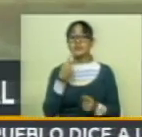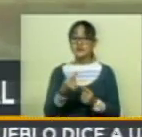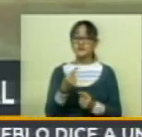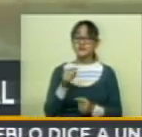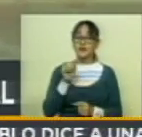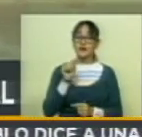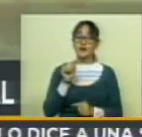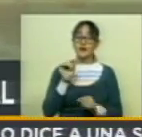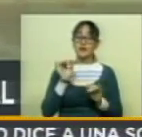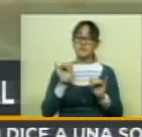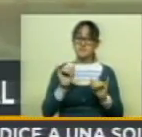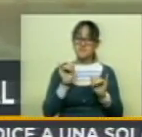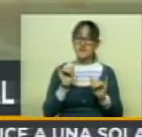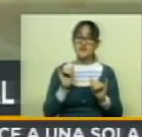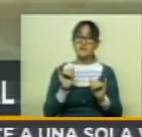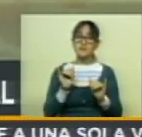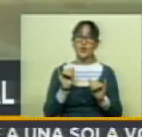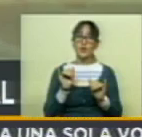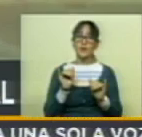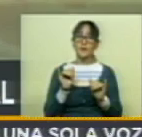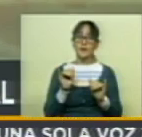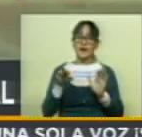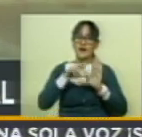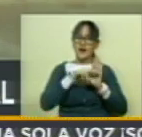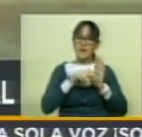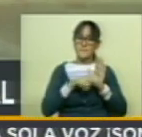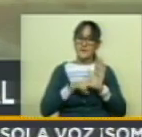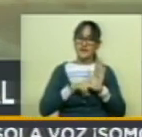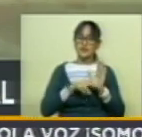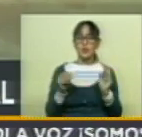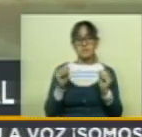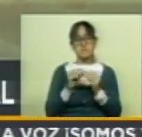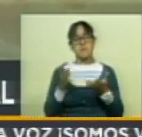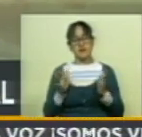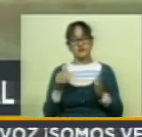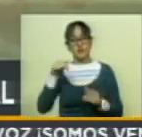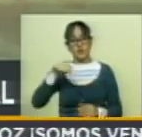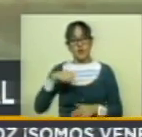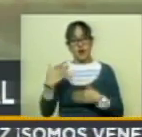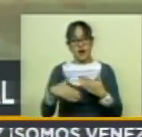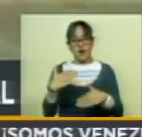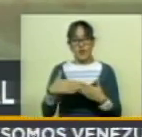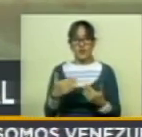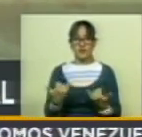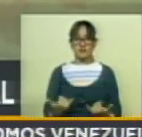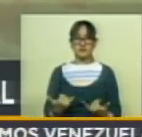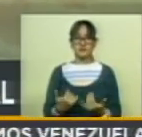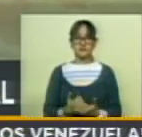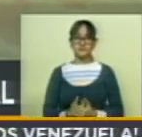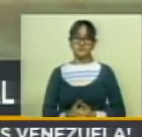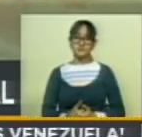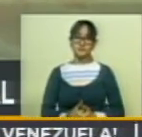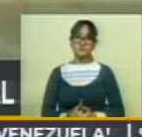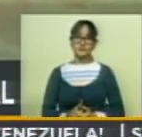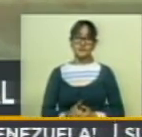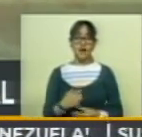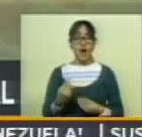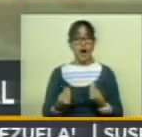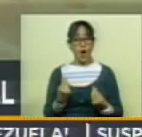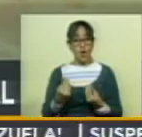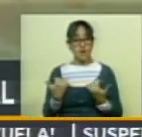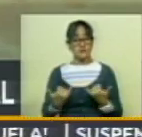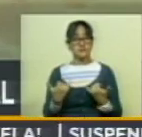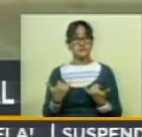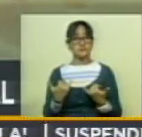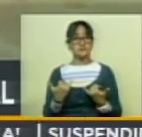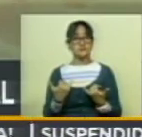tipo de unos reglamentos muy similares a los que hemos seguido aplicando. Es decir, lo que estamos es aplicando